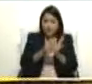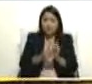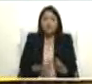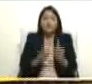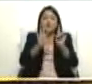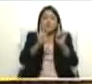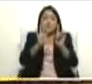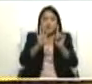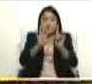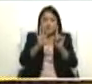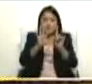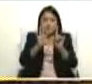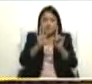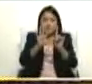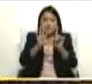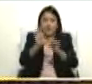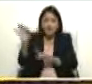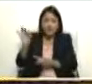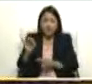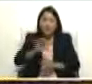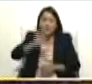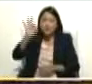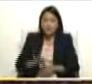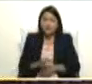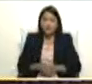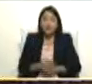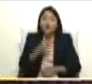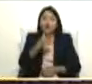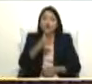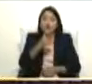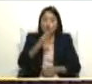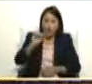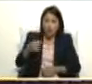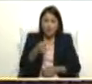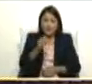209.600 con un porcentaje del